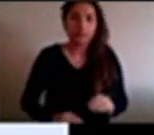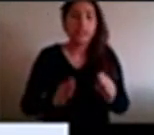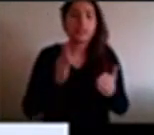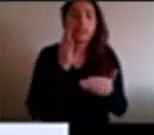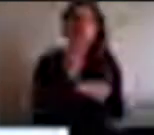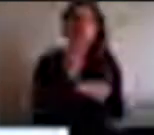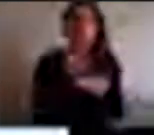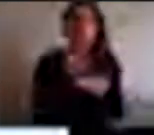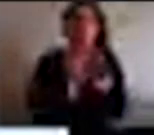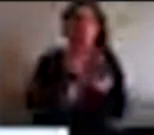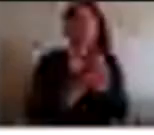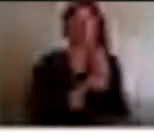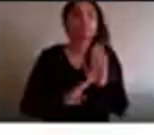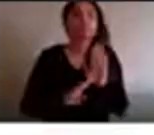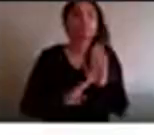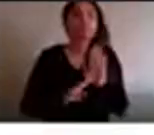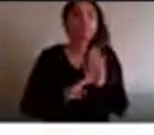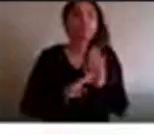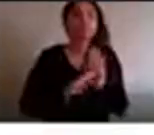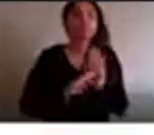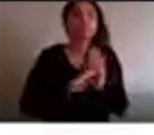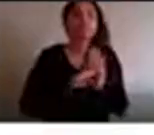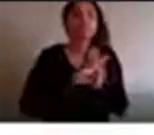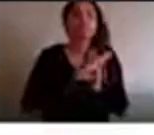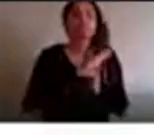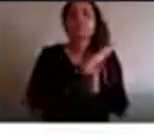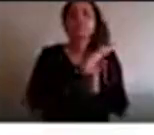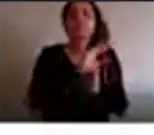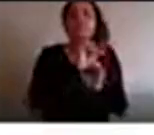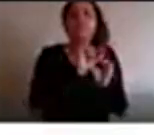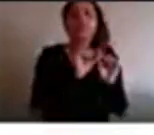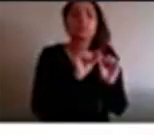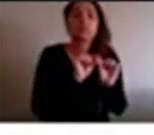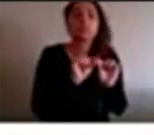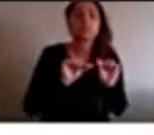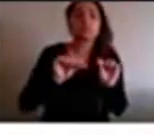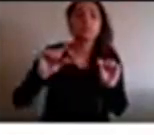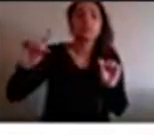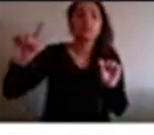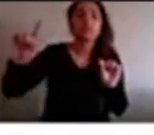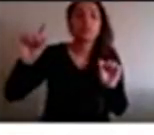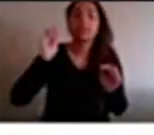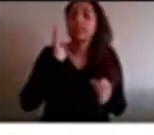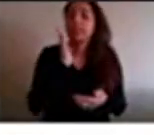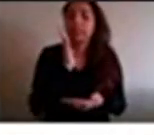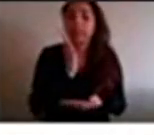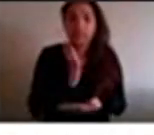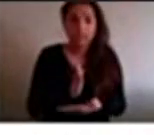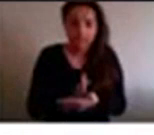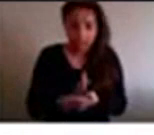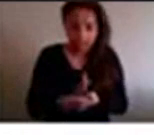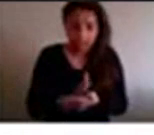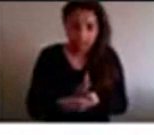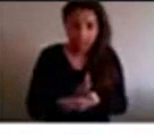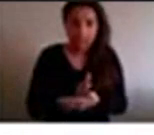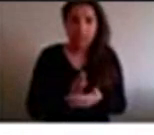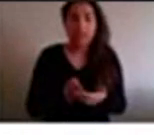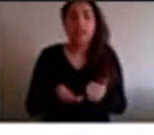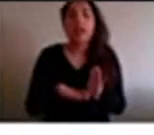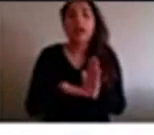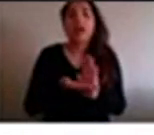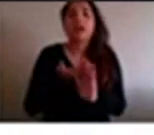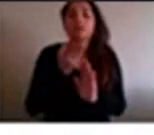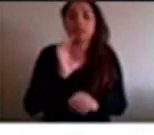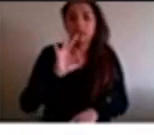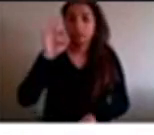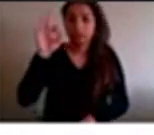es progresiva, del 0.5, el 1% y el 2%. Siguiente, por favor. ¿Cómo hemos venido